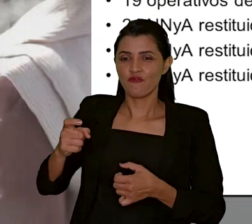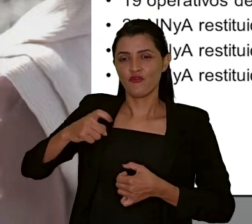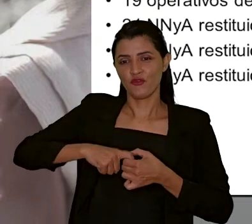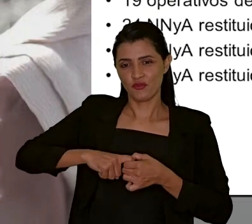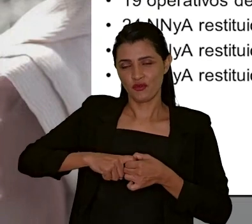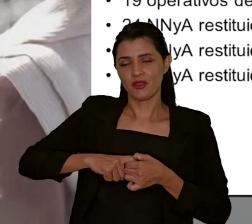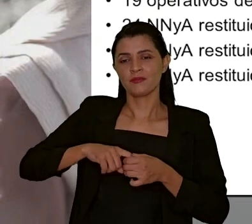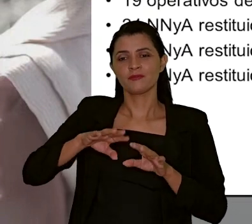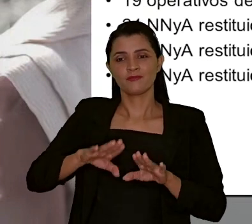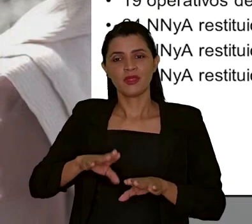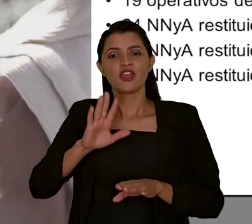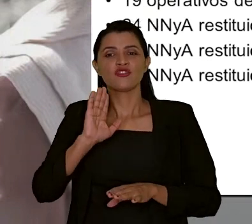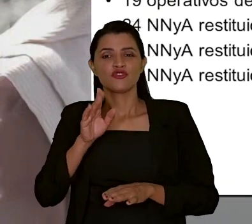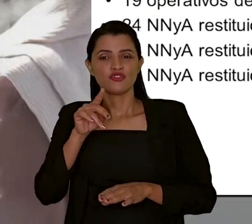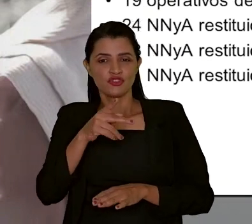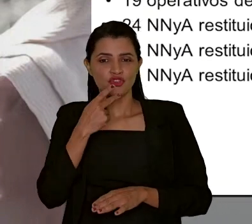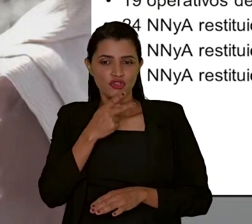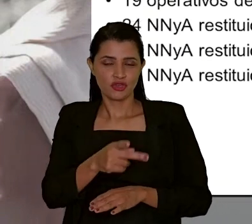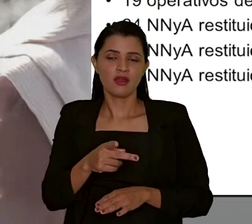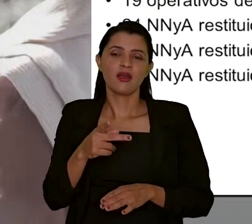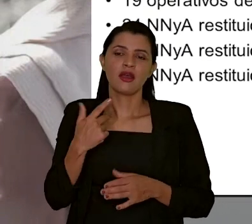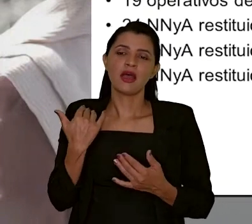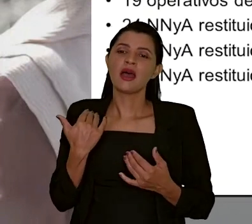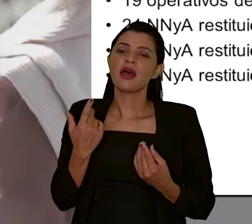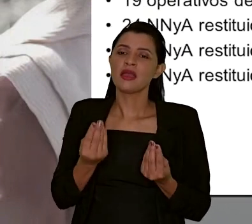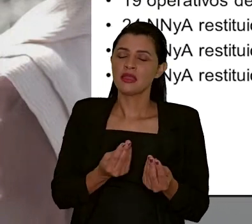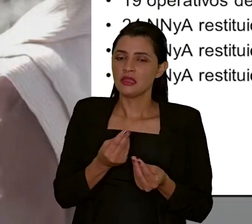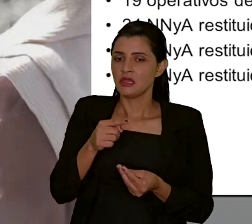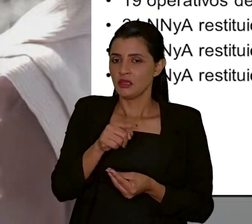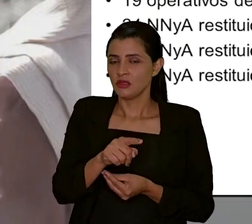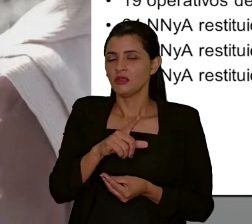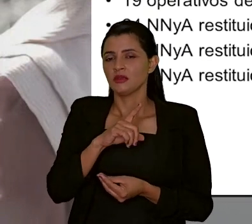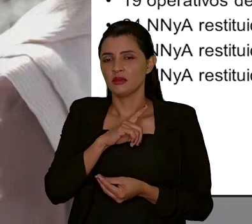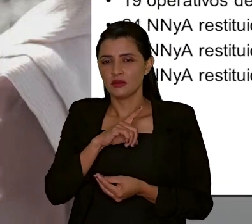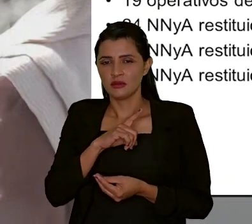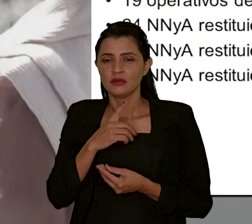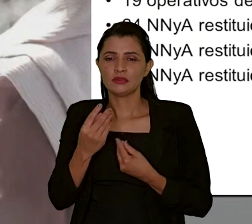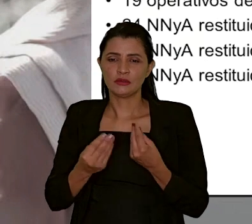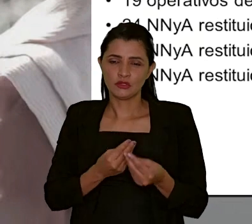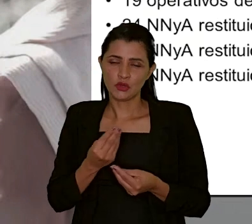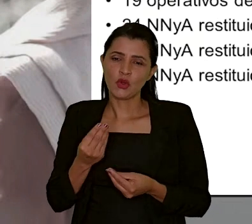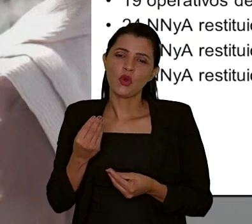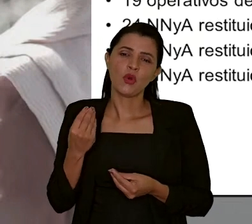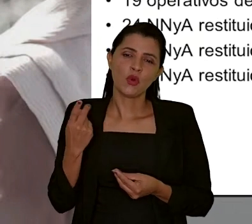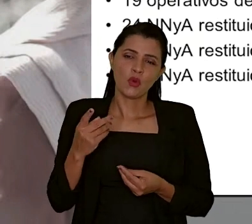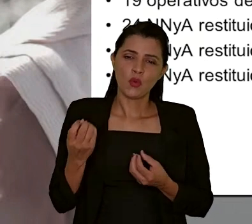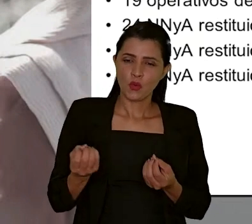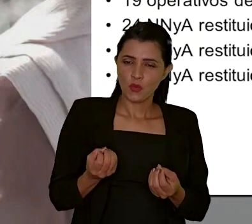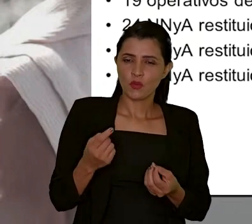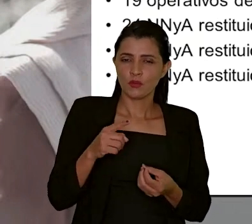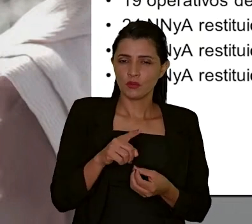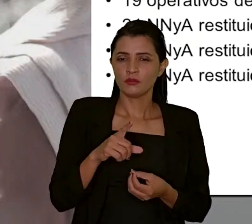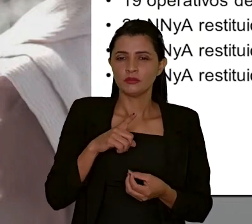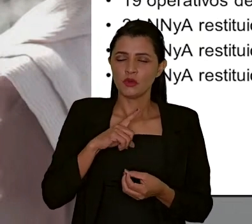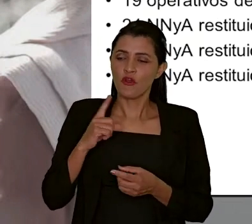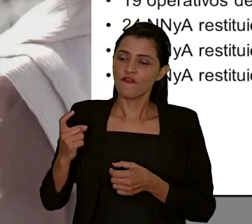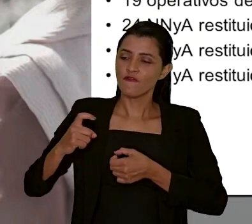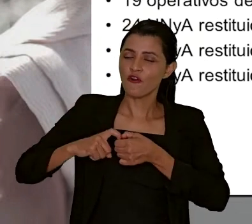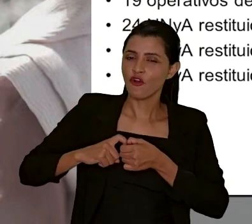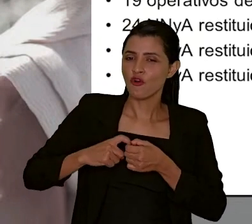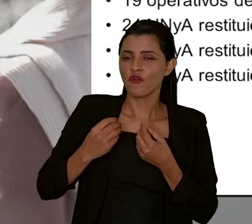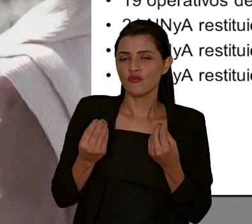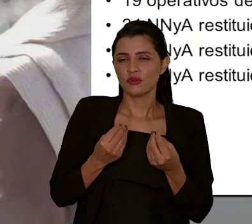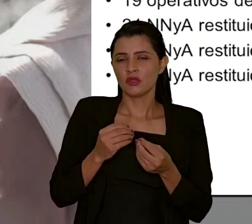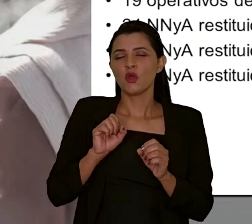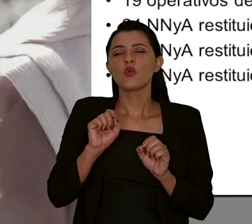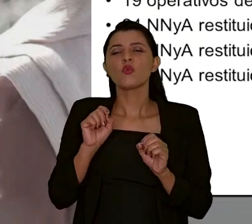¿A qué se llama los operativos de retorno? A aquellas ejecuciones, o sea, aquellos retornos, digamos,